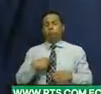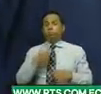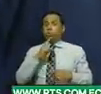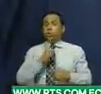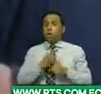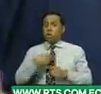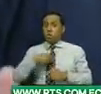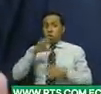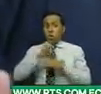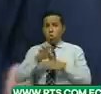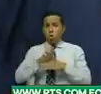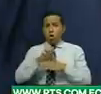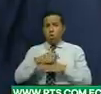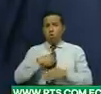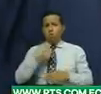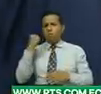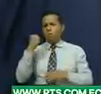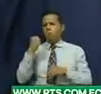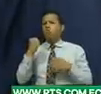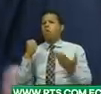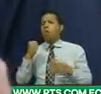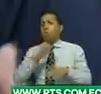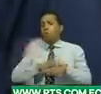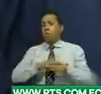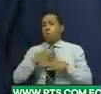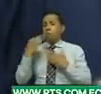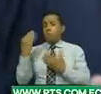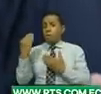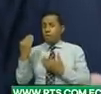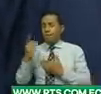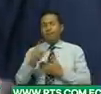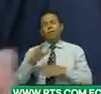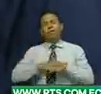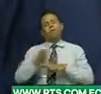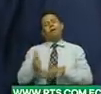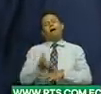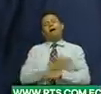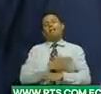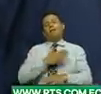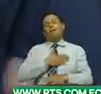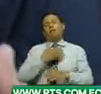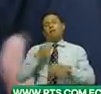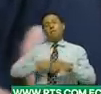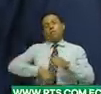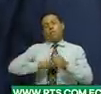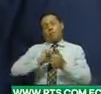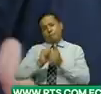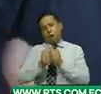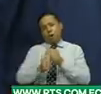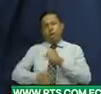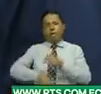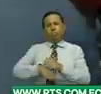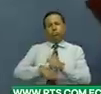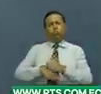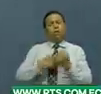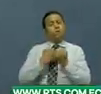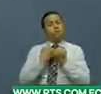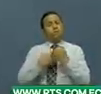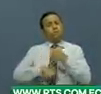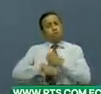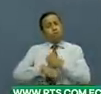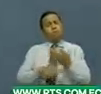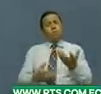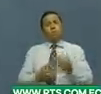el Ecuador no nace de la política, nace del deporte, del fútbol. El fútbol es grande y sano. El